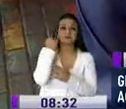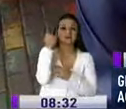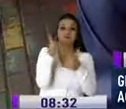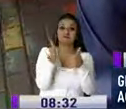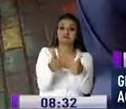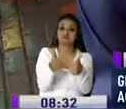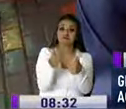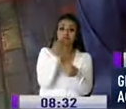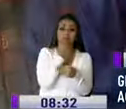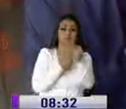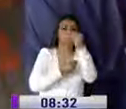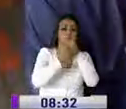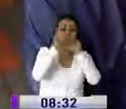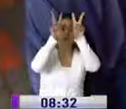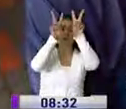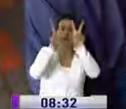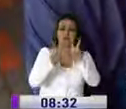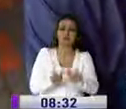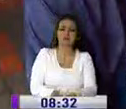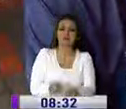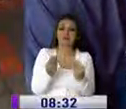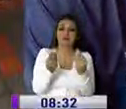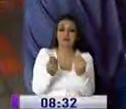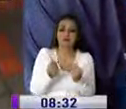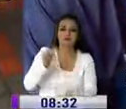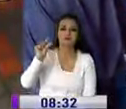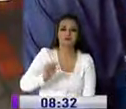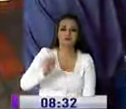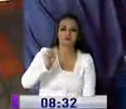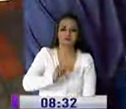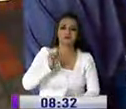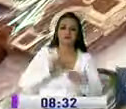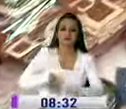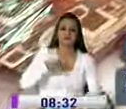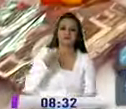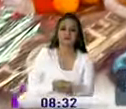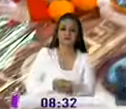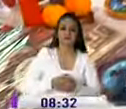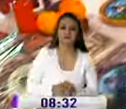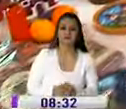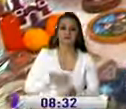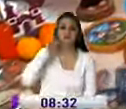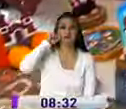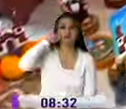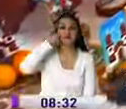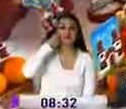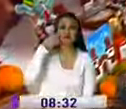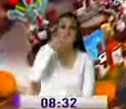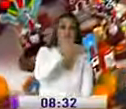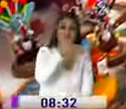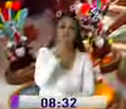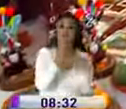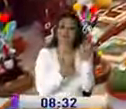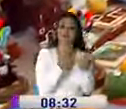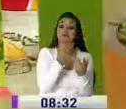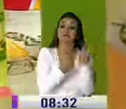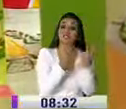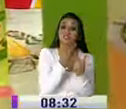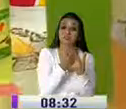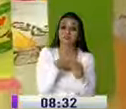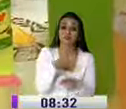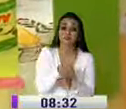platos que tenemos aquí. Los precios son muy económicos para todo lo que podemos encontrar. Y recuerde que este precioso destino usted puede encontrarlo a